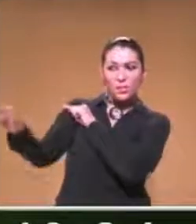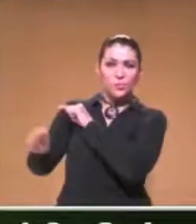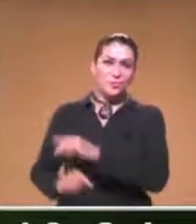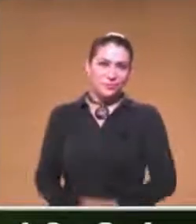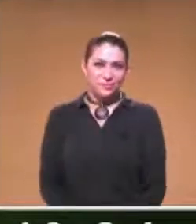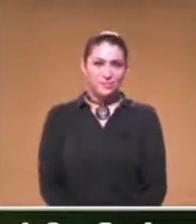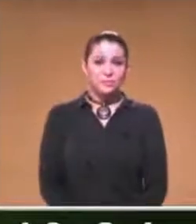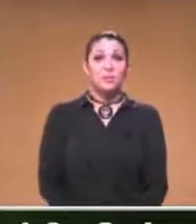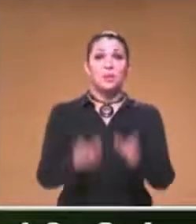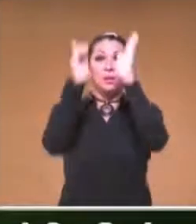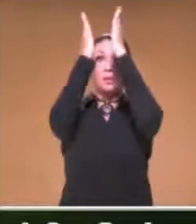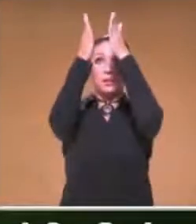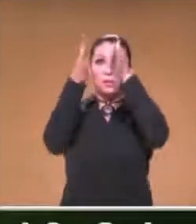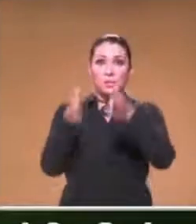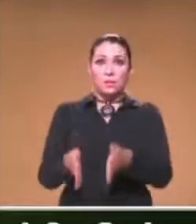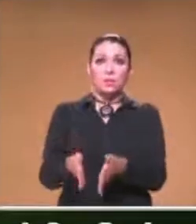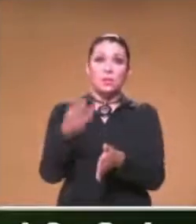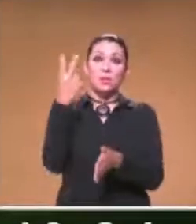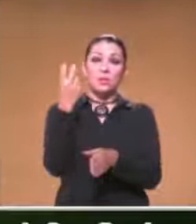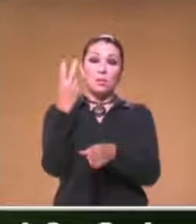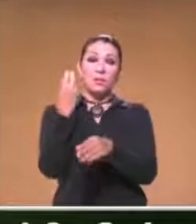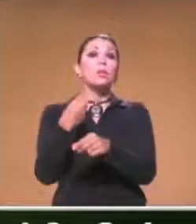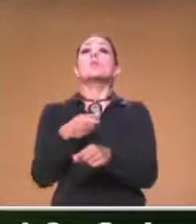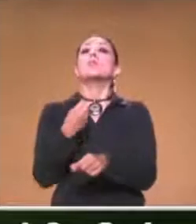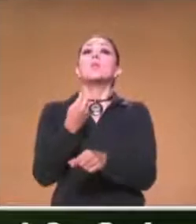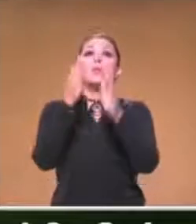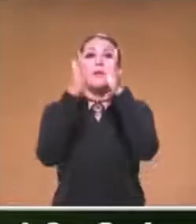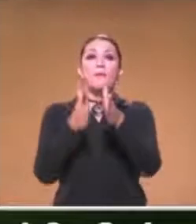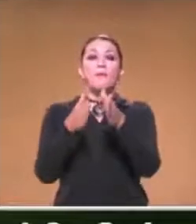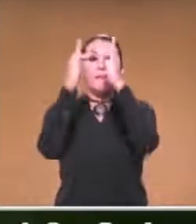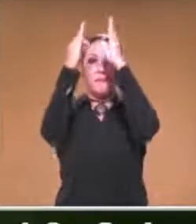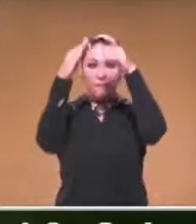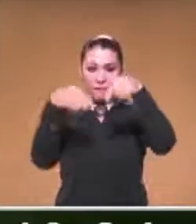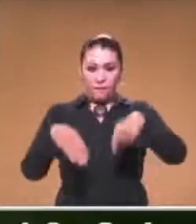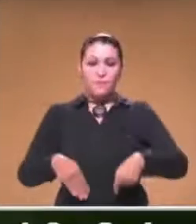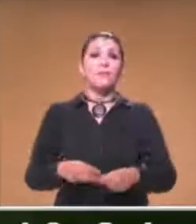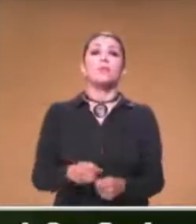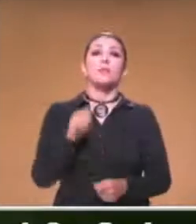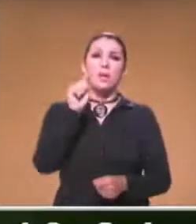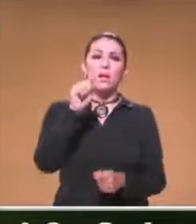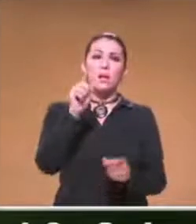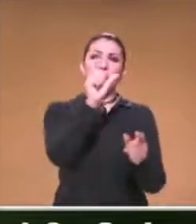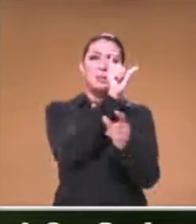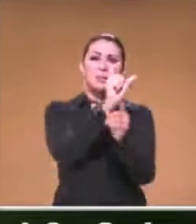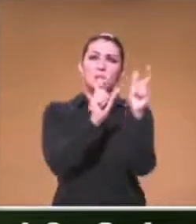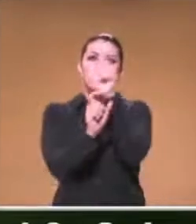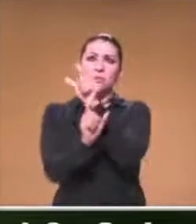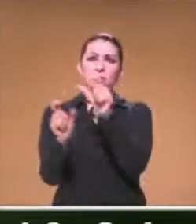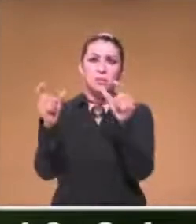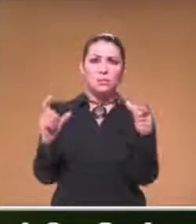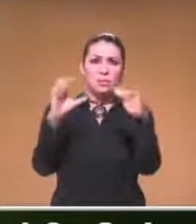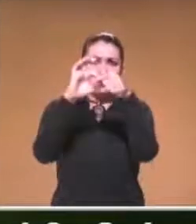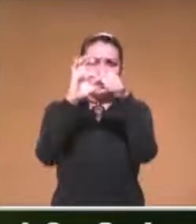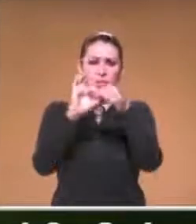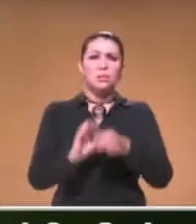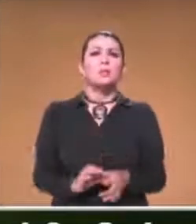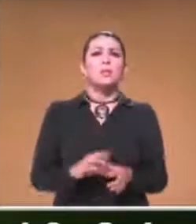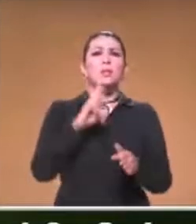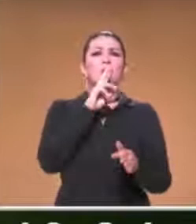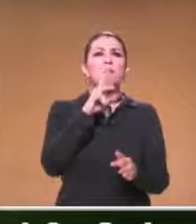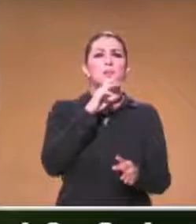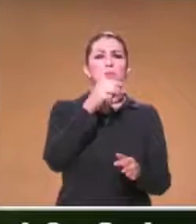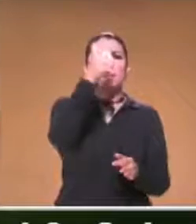la conjugación del verbo to be. En esta conjugación es muy importante que tú analices cuál es la respuesta para cada uno de